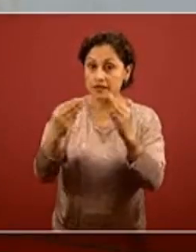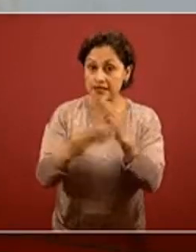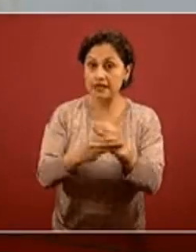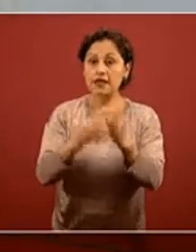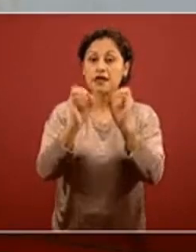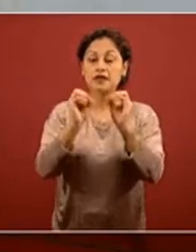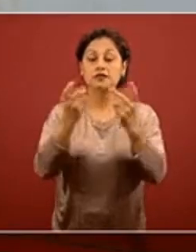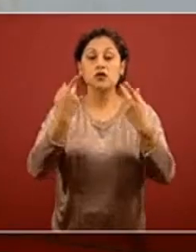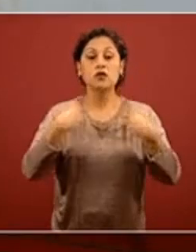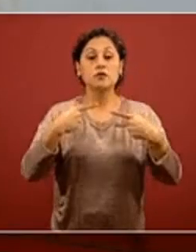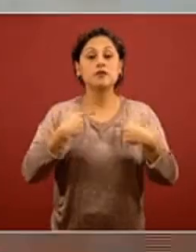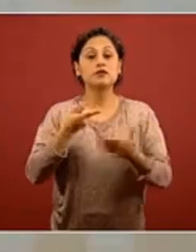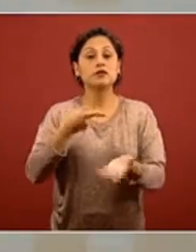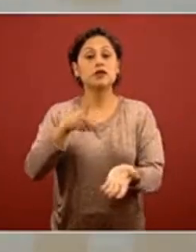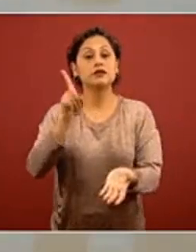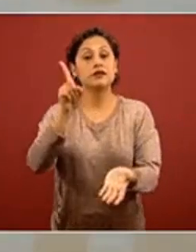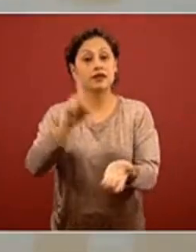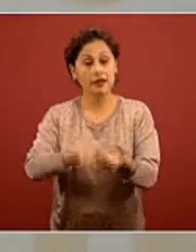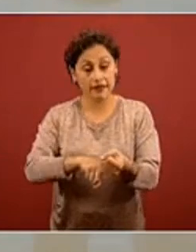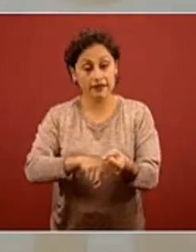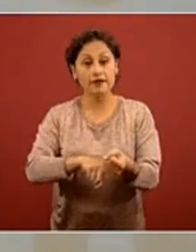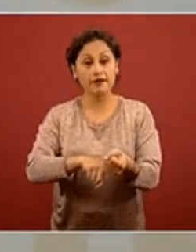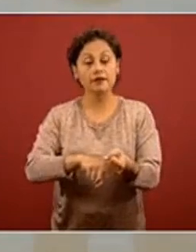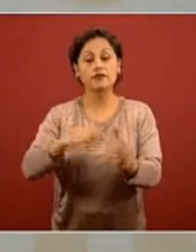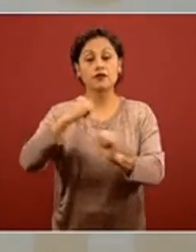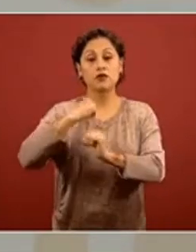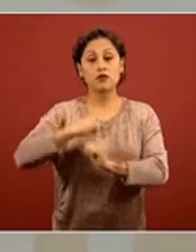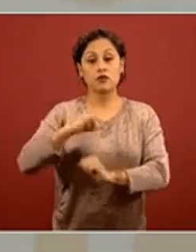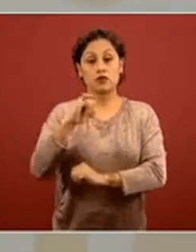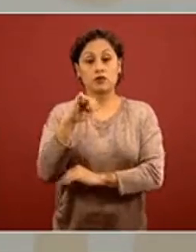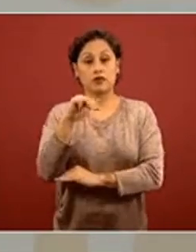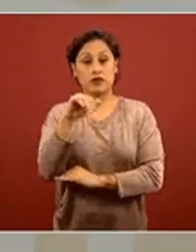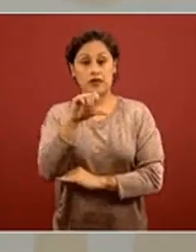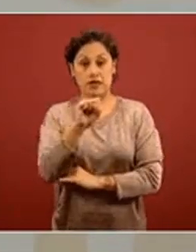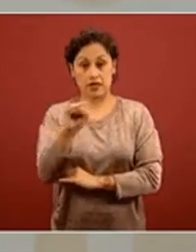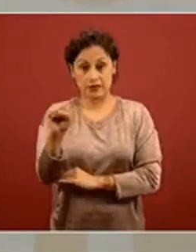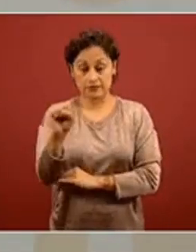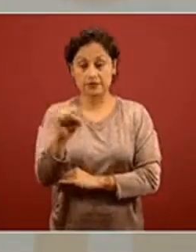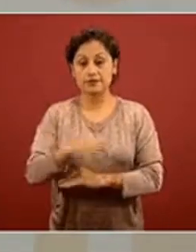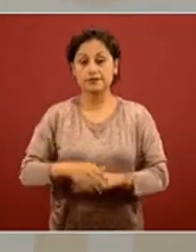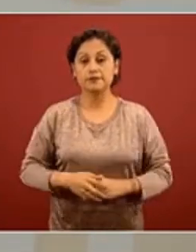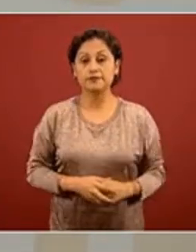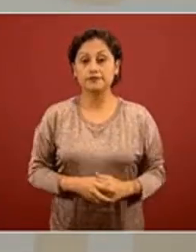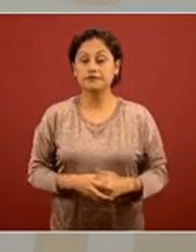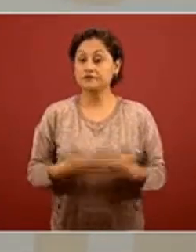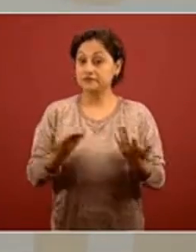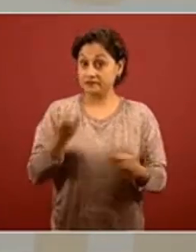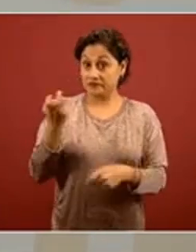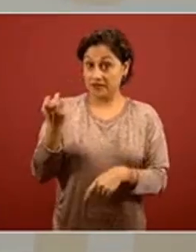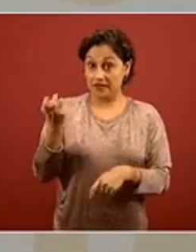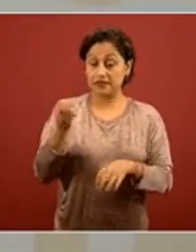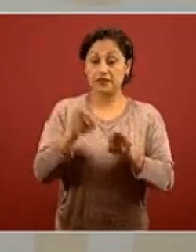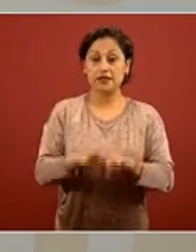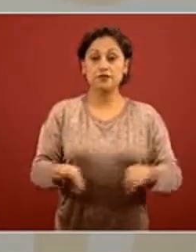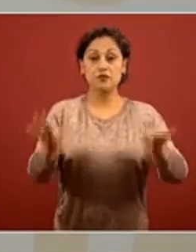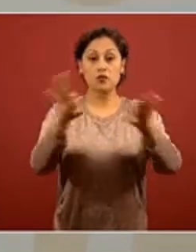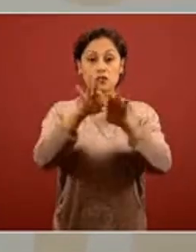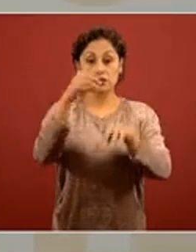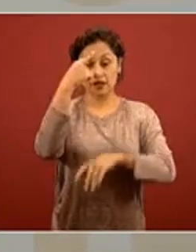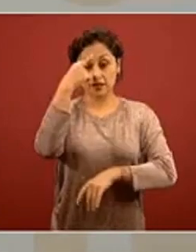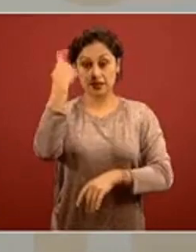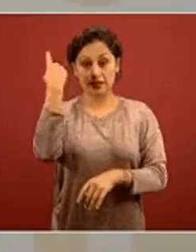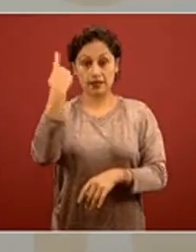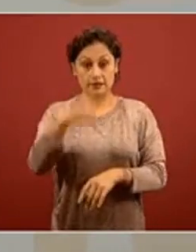inmuebles, propiedad del Instituto Mexicano del Seguro Social, y que esta es una de las acciones más estructuradas y